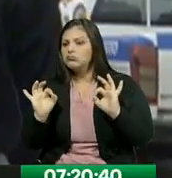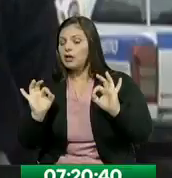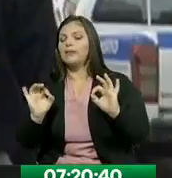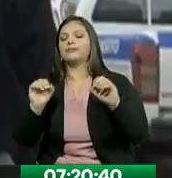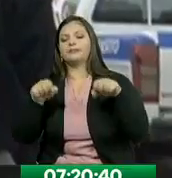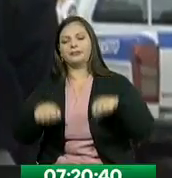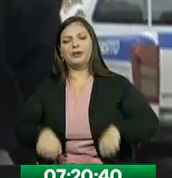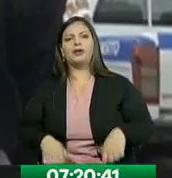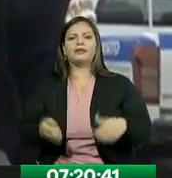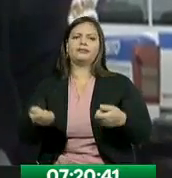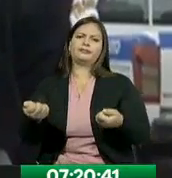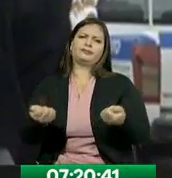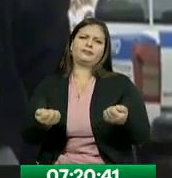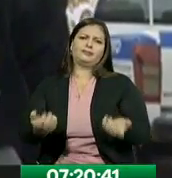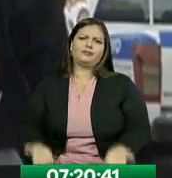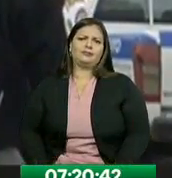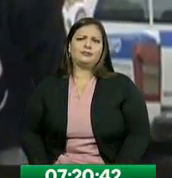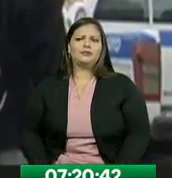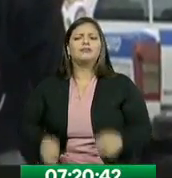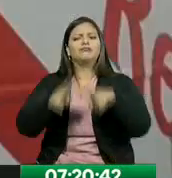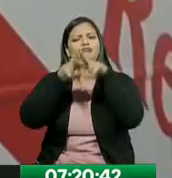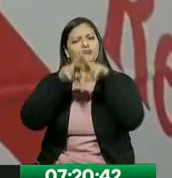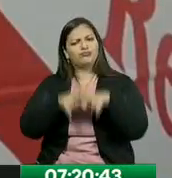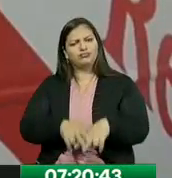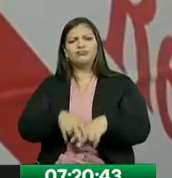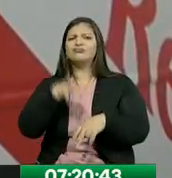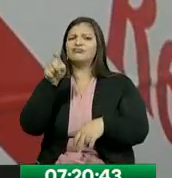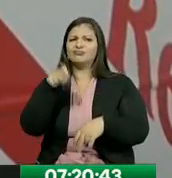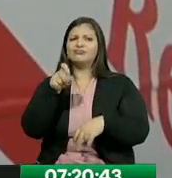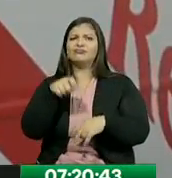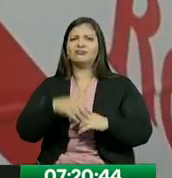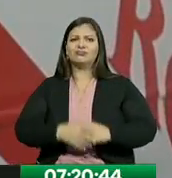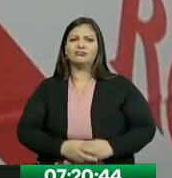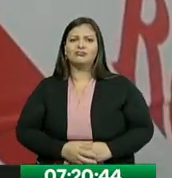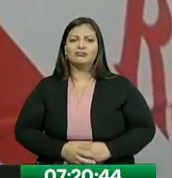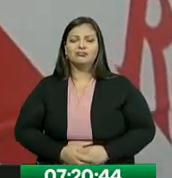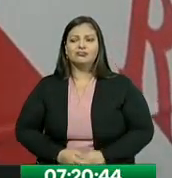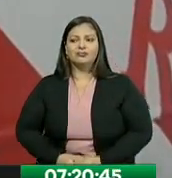para que no ocasione estos accidentes. Informó Adriana Peralta.